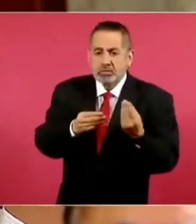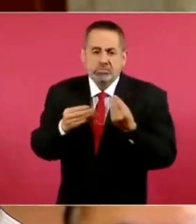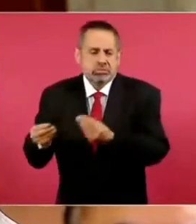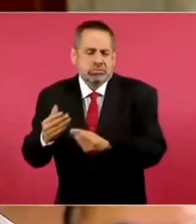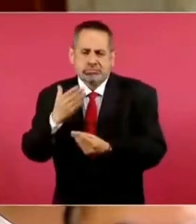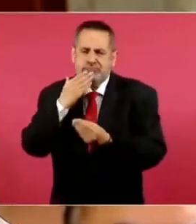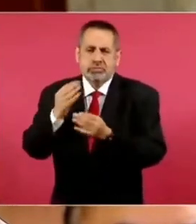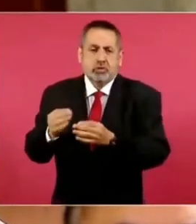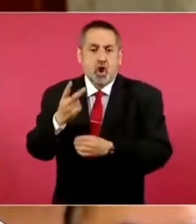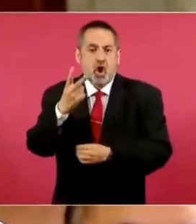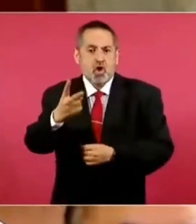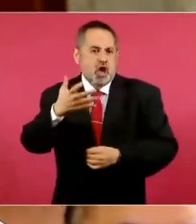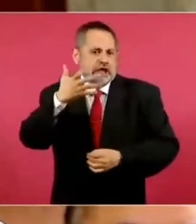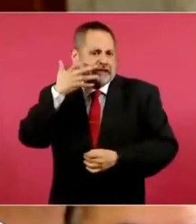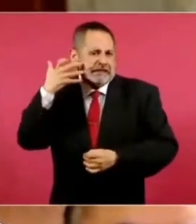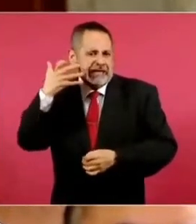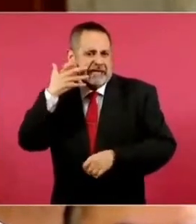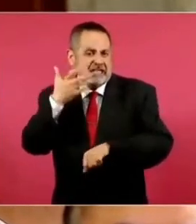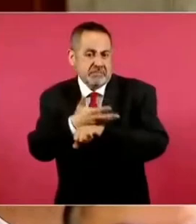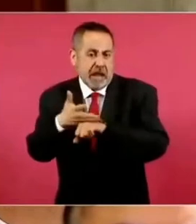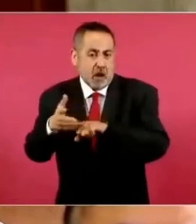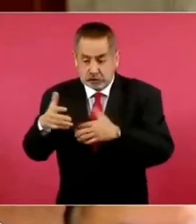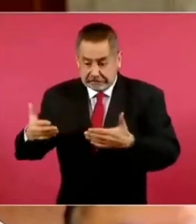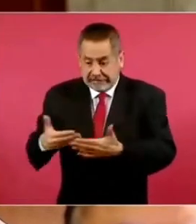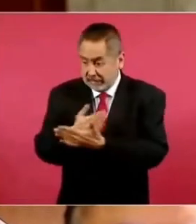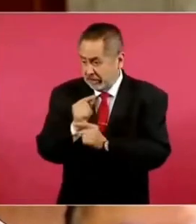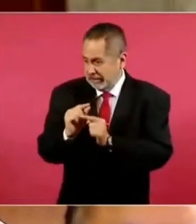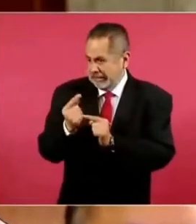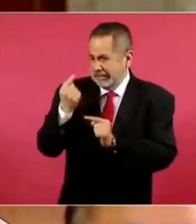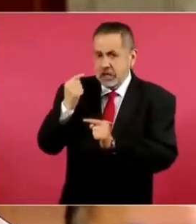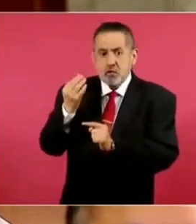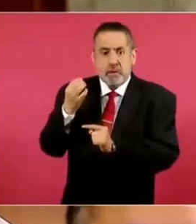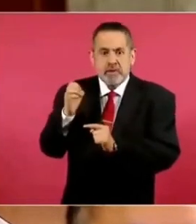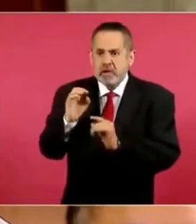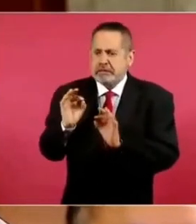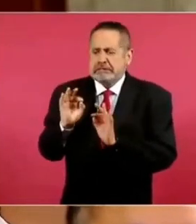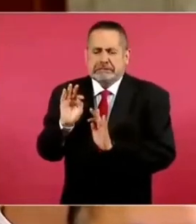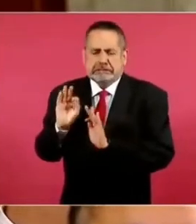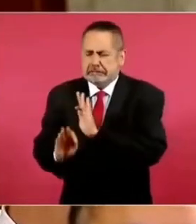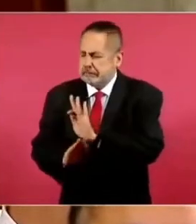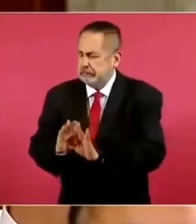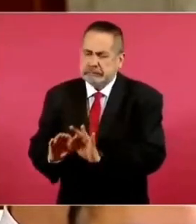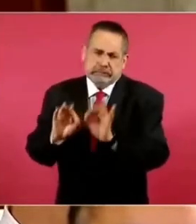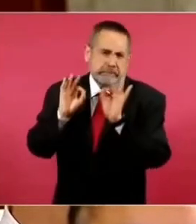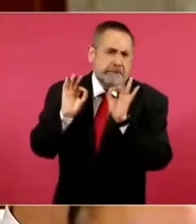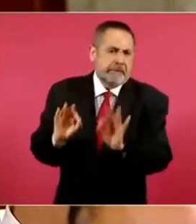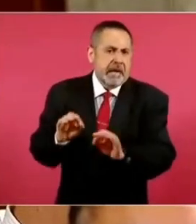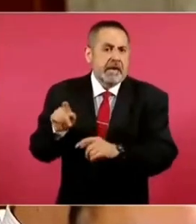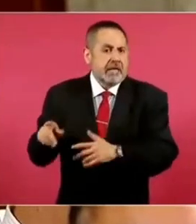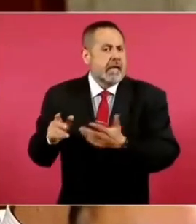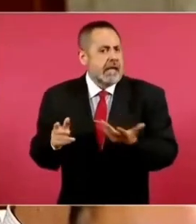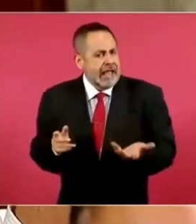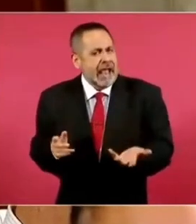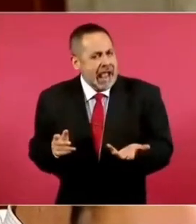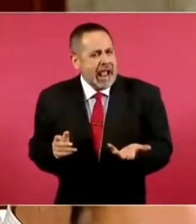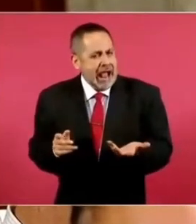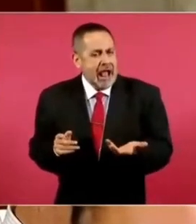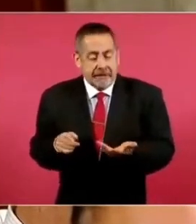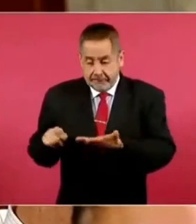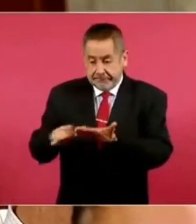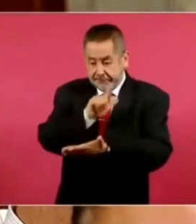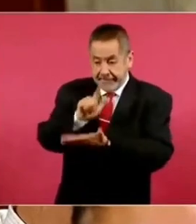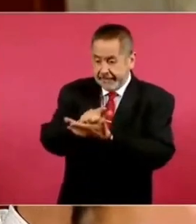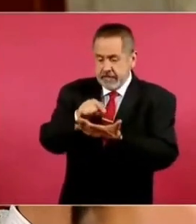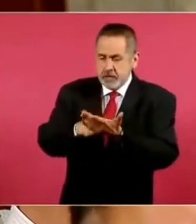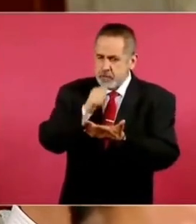legado Dos tigres blancos nacidos el pasado 9 de enero es de reconocer que aún sin existir todavía una ley en ese